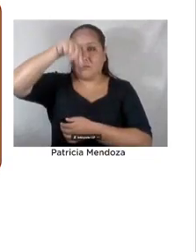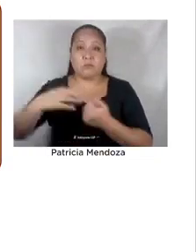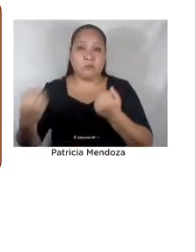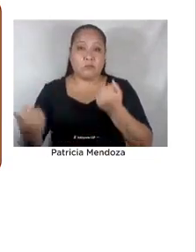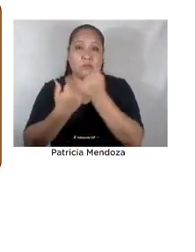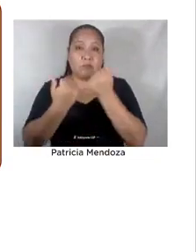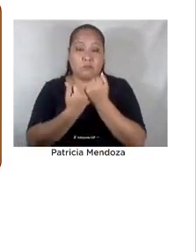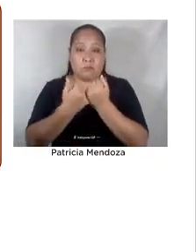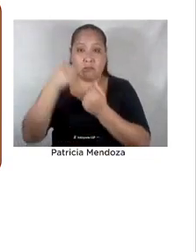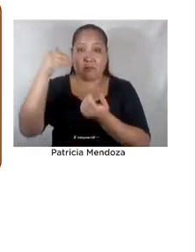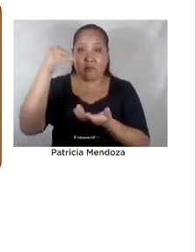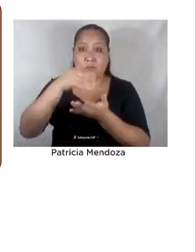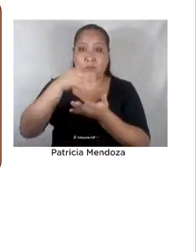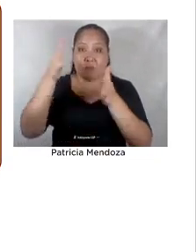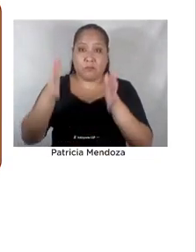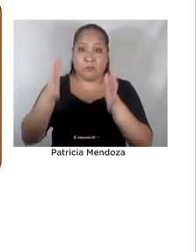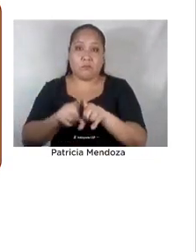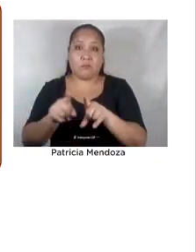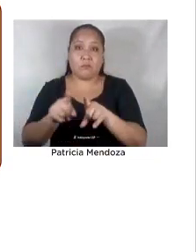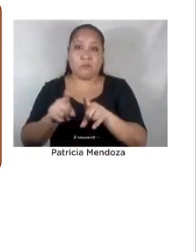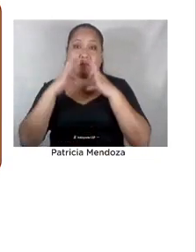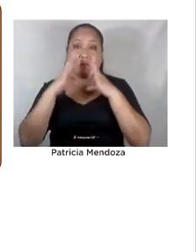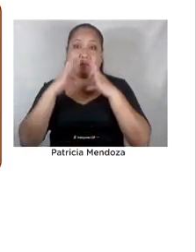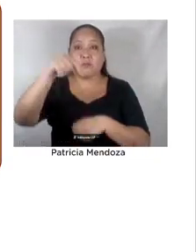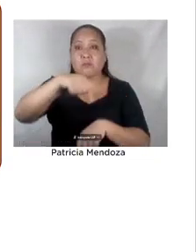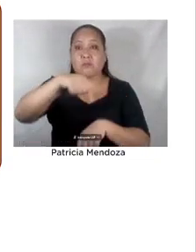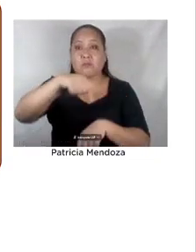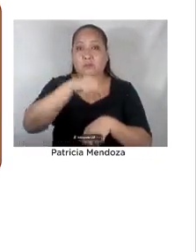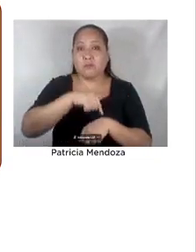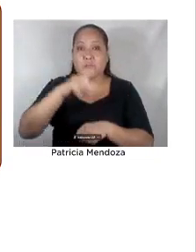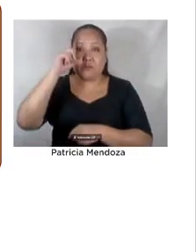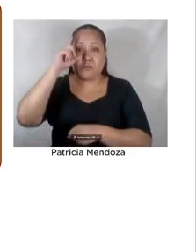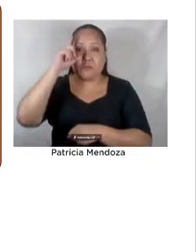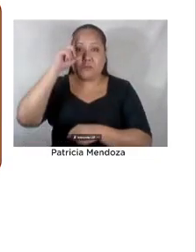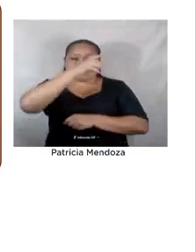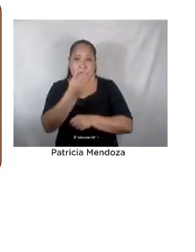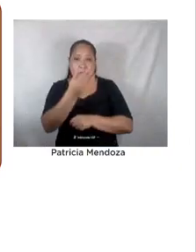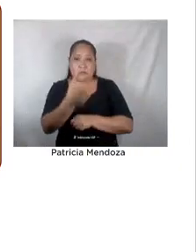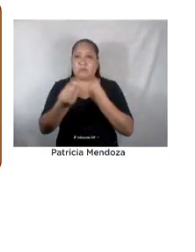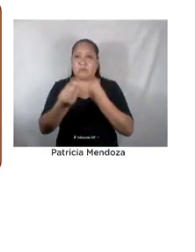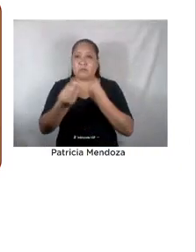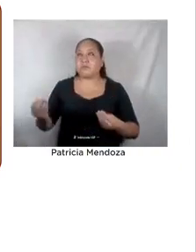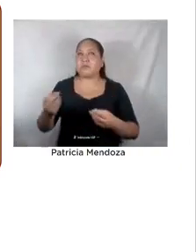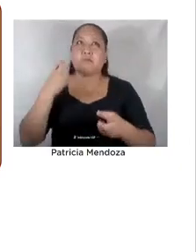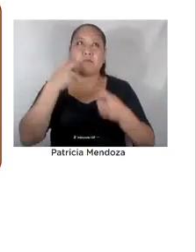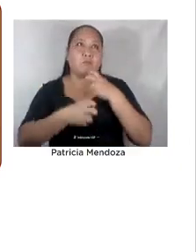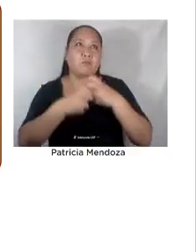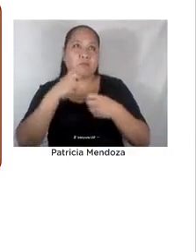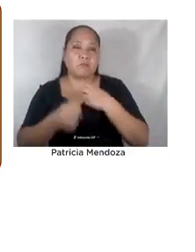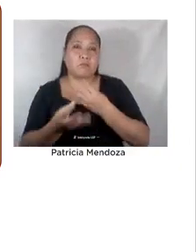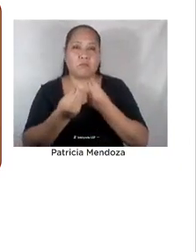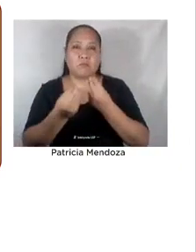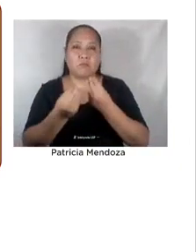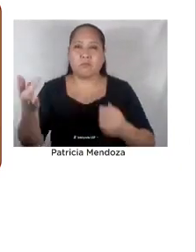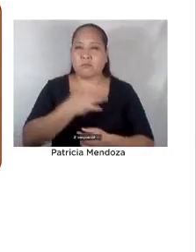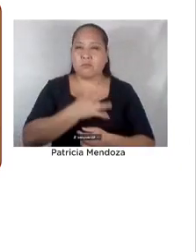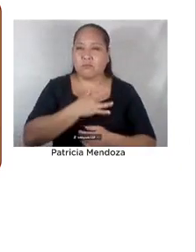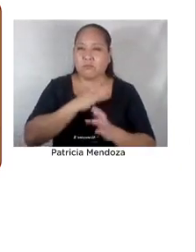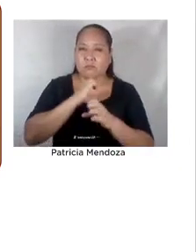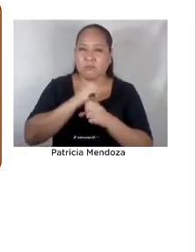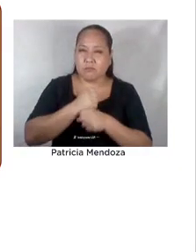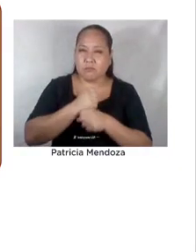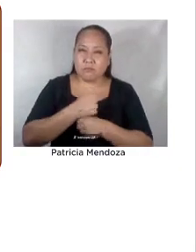como a familias en este contexto de bastante dificultad, de bastante incertidumbre, de mucho dolor. Y